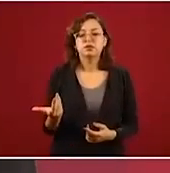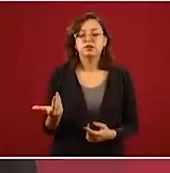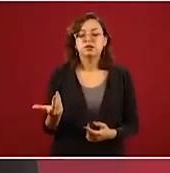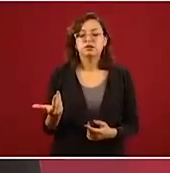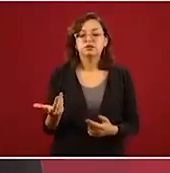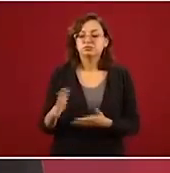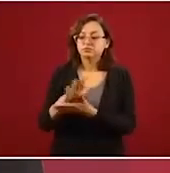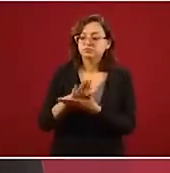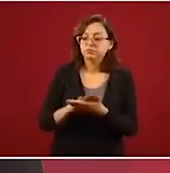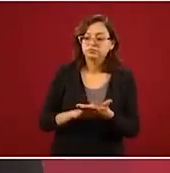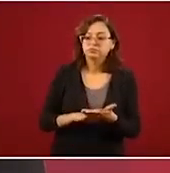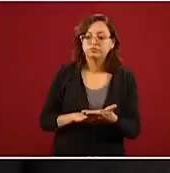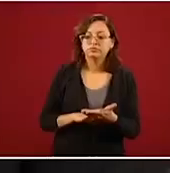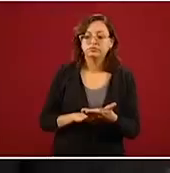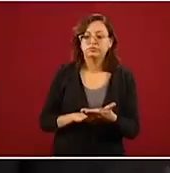hay